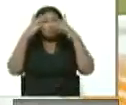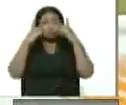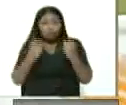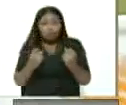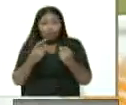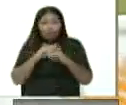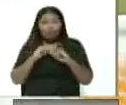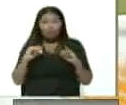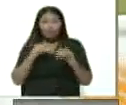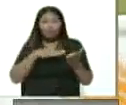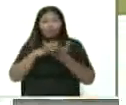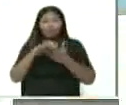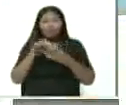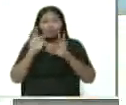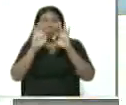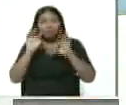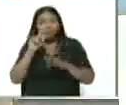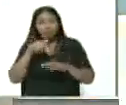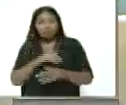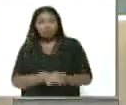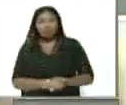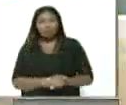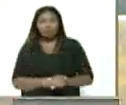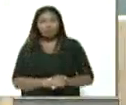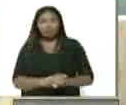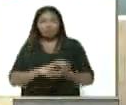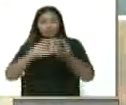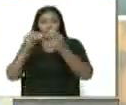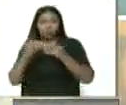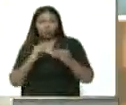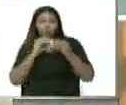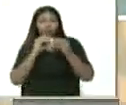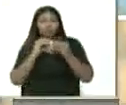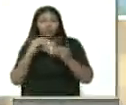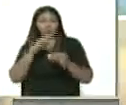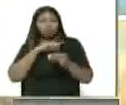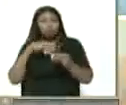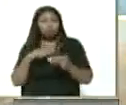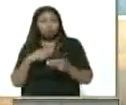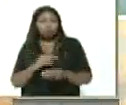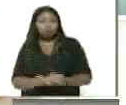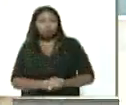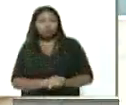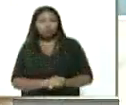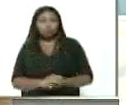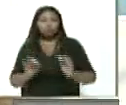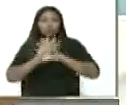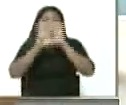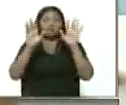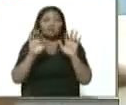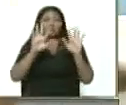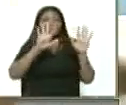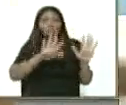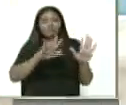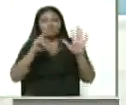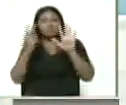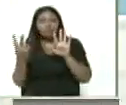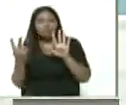que esta tabla mesa sea elaborada por nosotros evidentemente de las 17